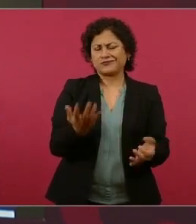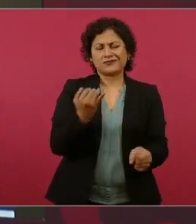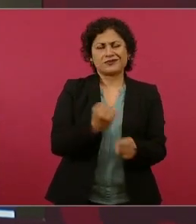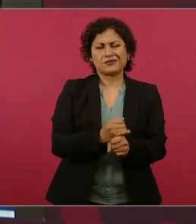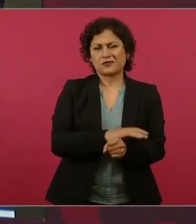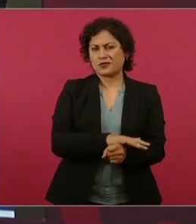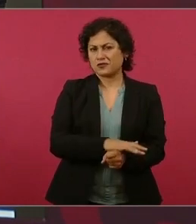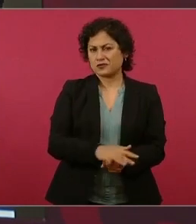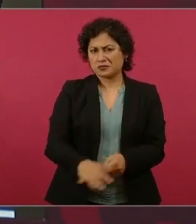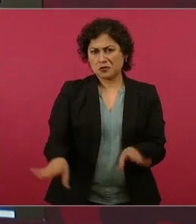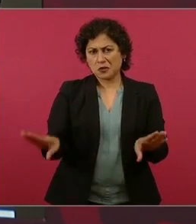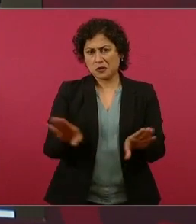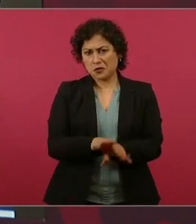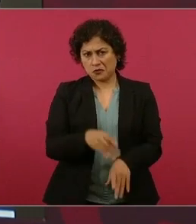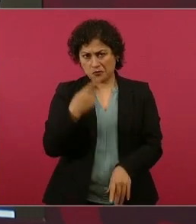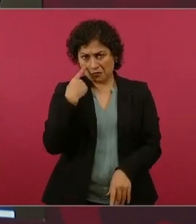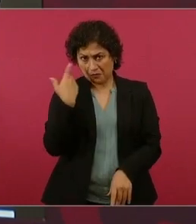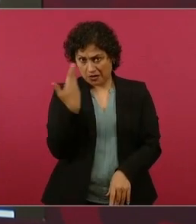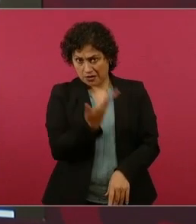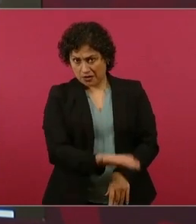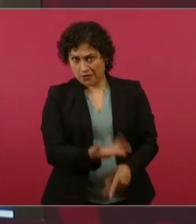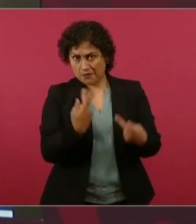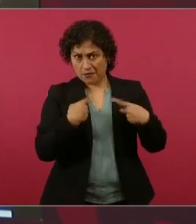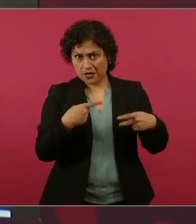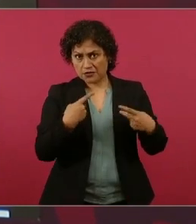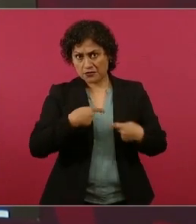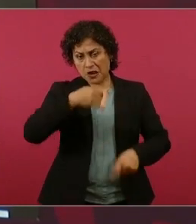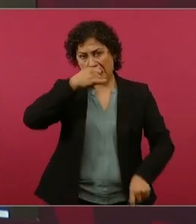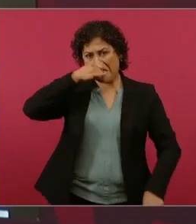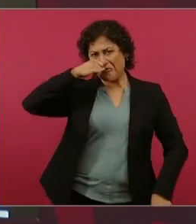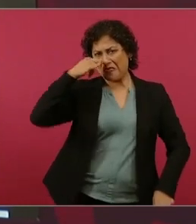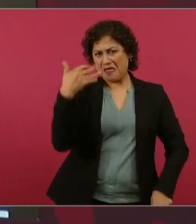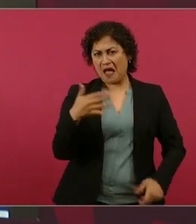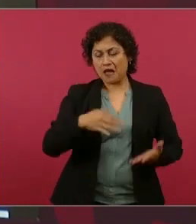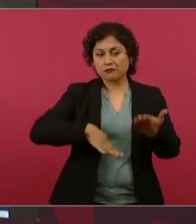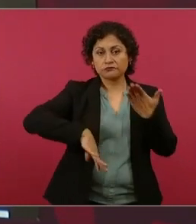personajes como el señor nos insulten.